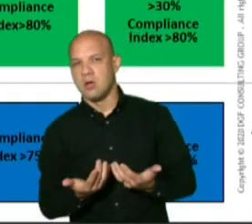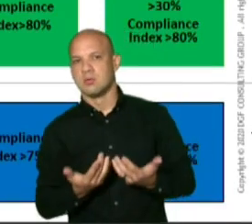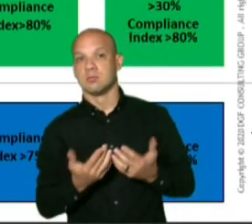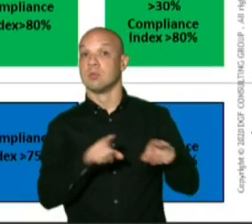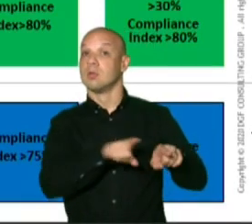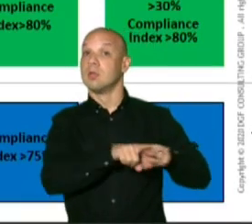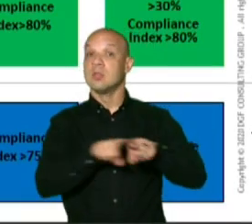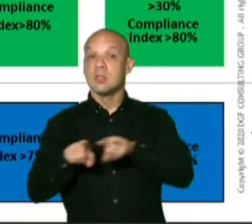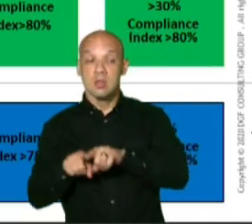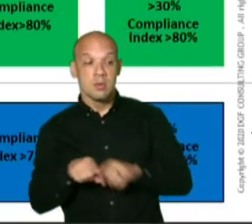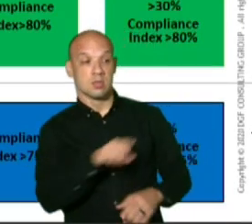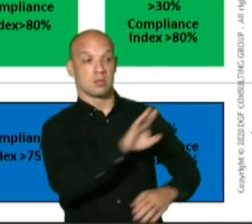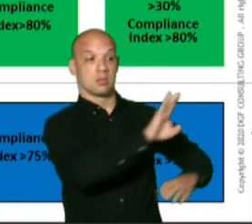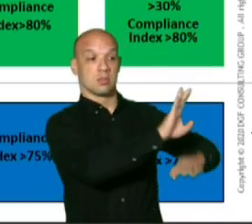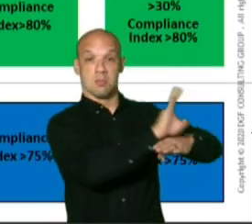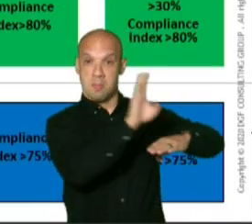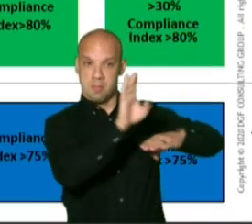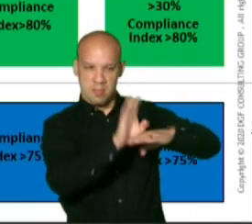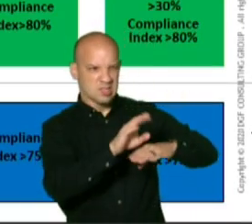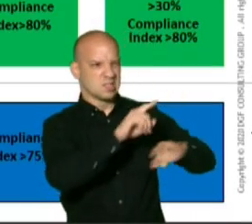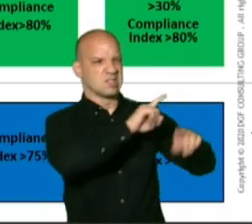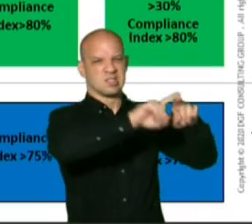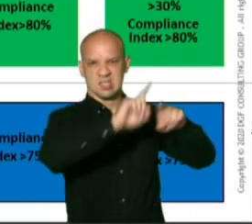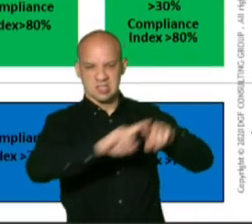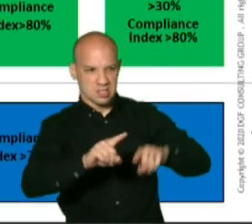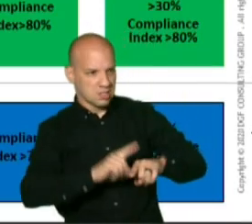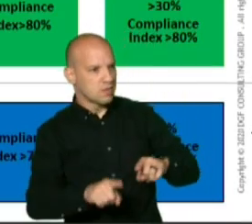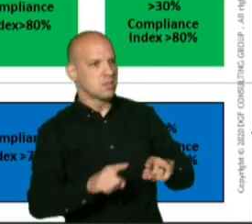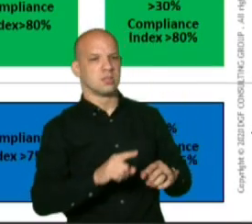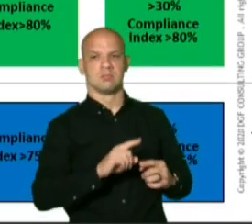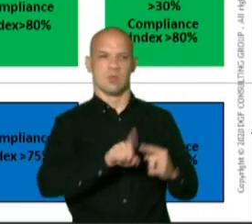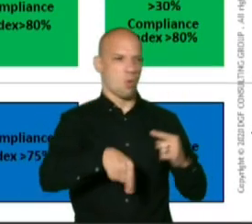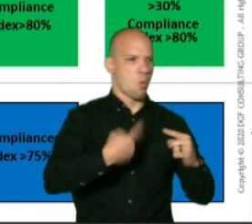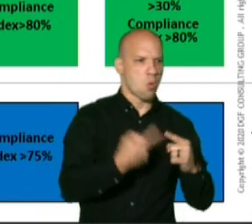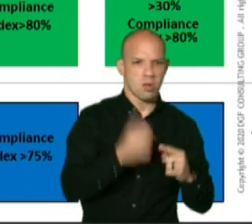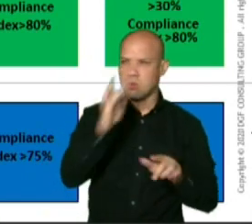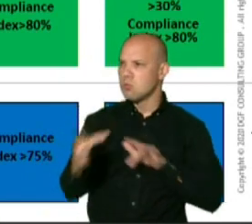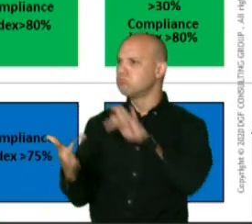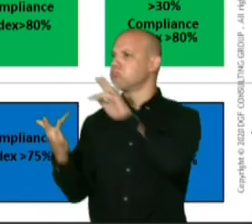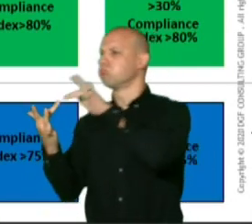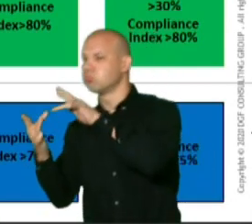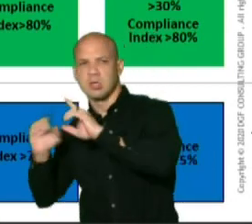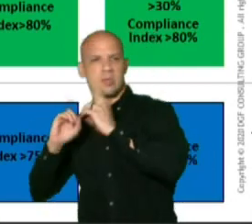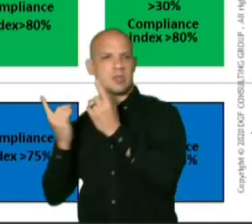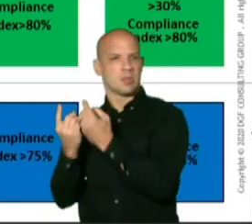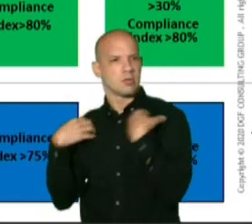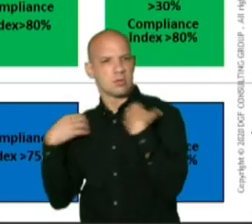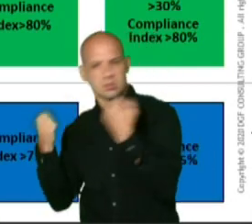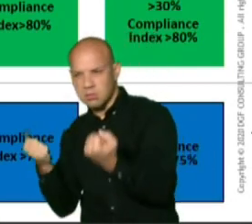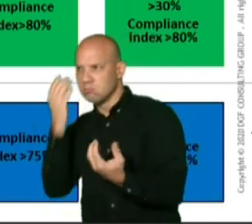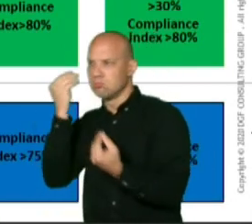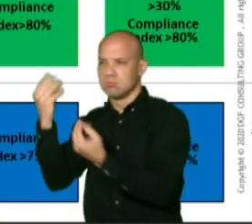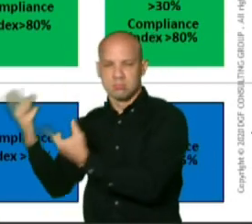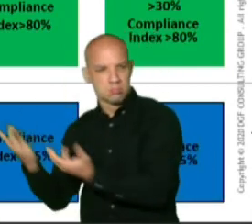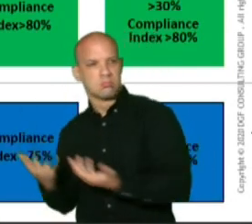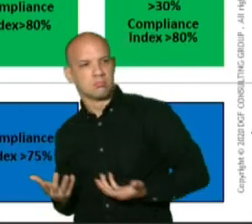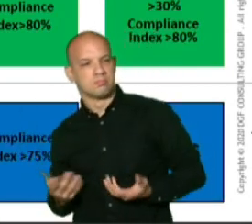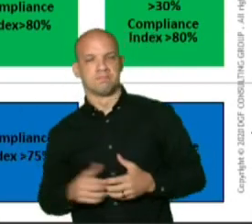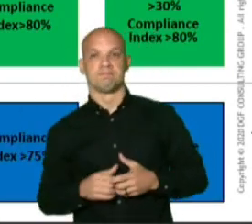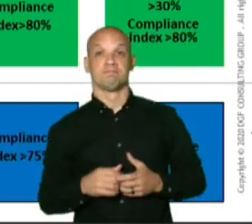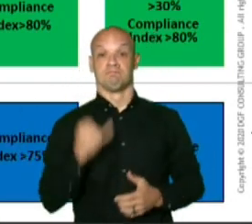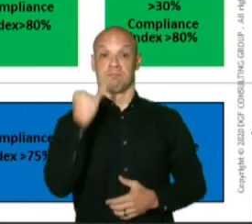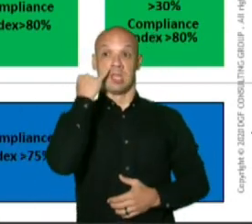que cada comercio tiene que cumplir, que tiene que lograr. Si estuviéramos en una condición de